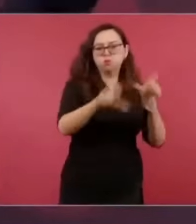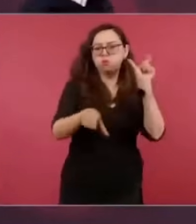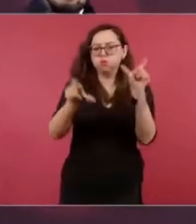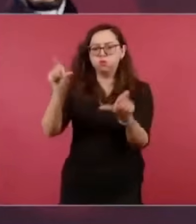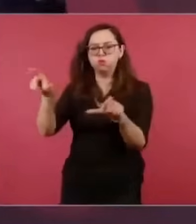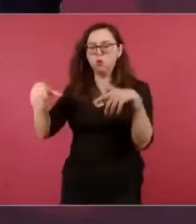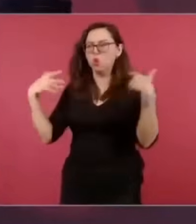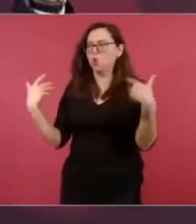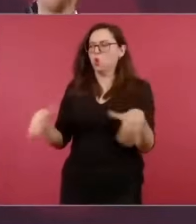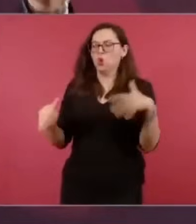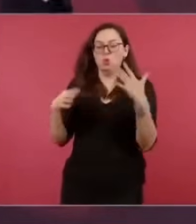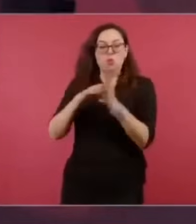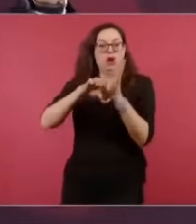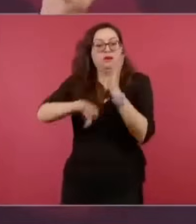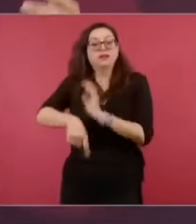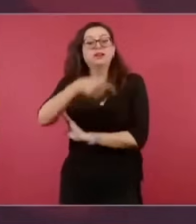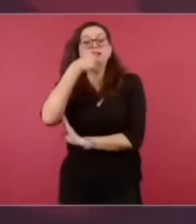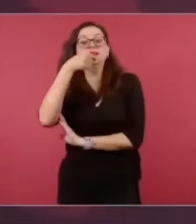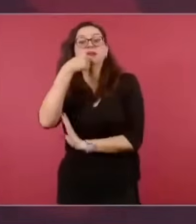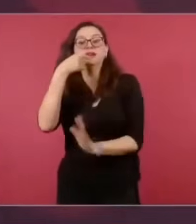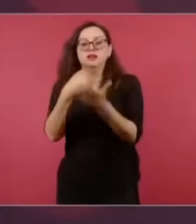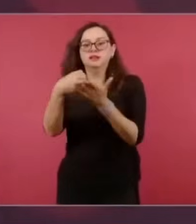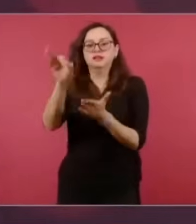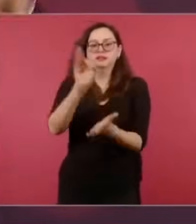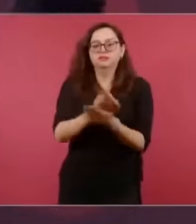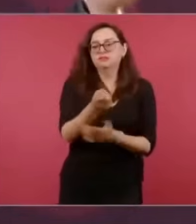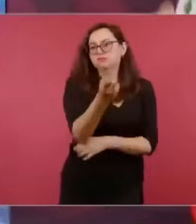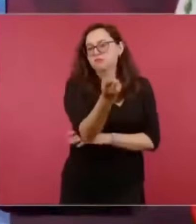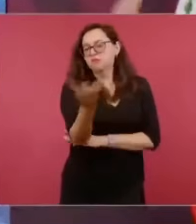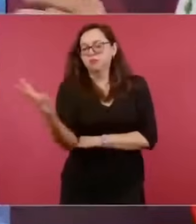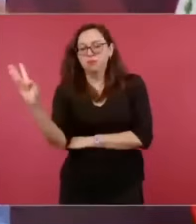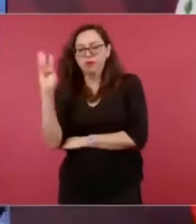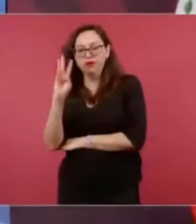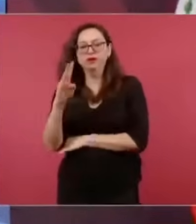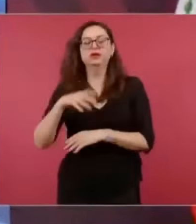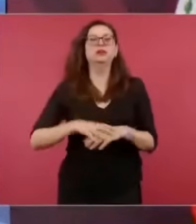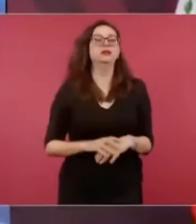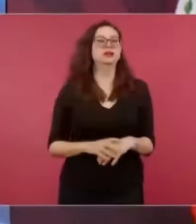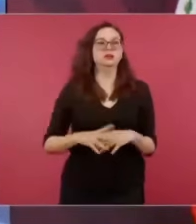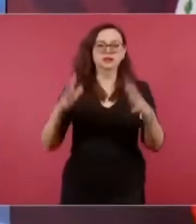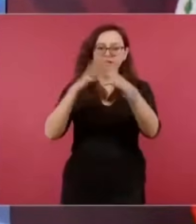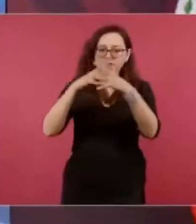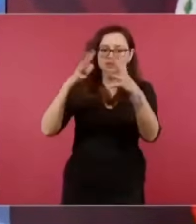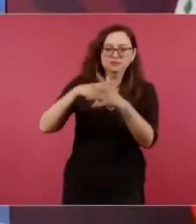y de muchos actos de heroísmo, la batalla de Puebla,